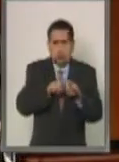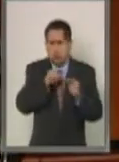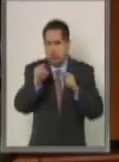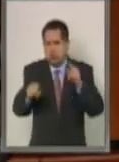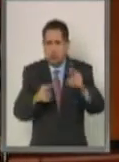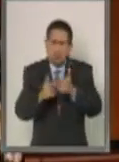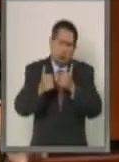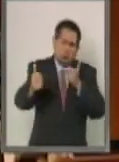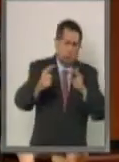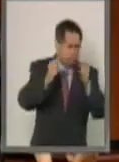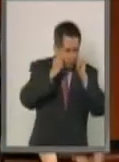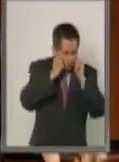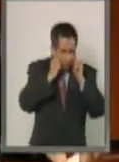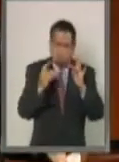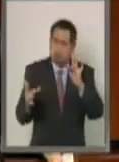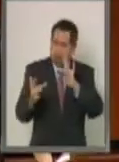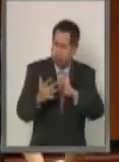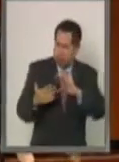puedan separar.